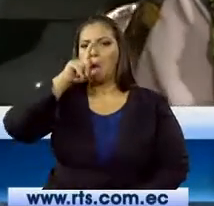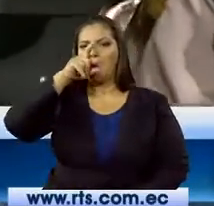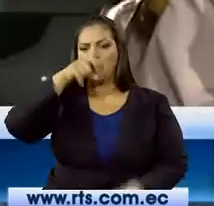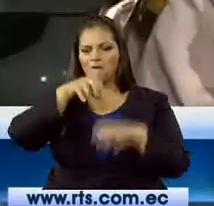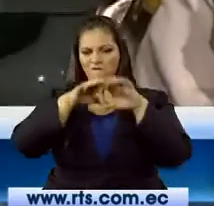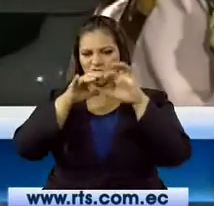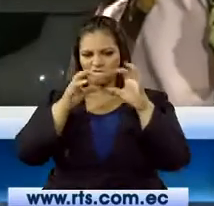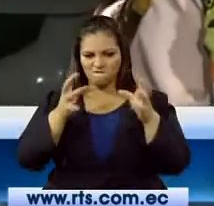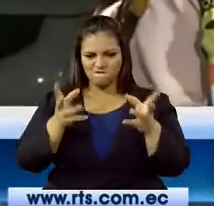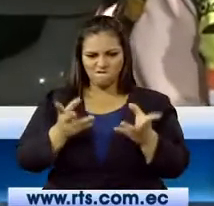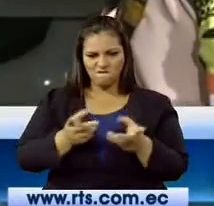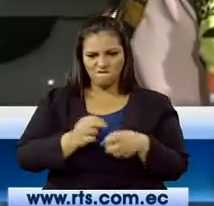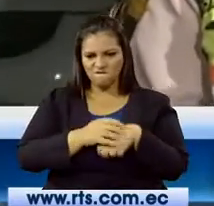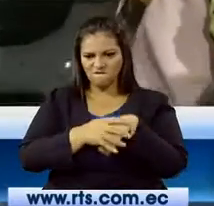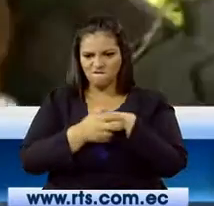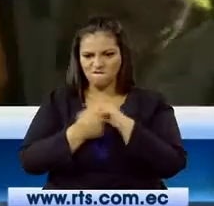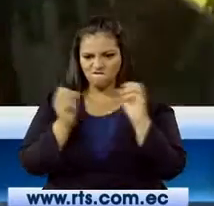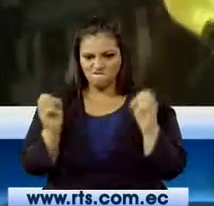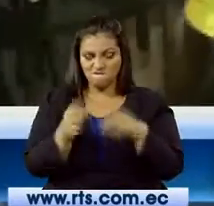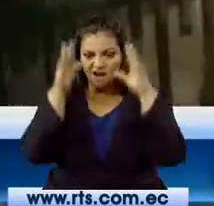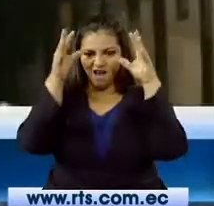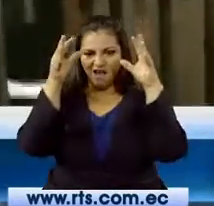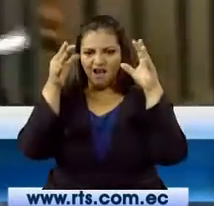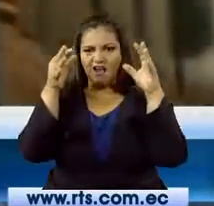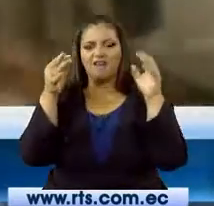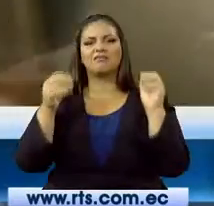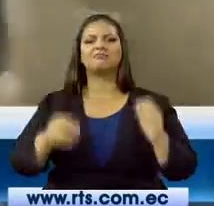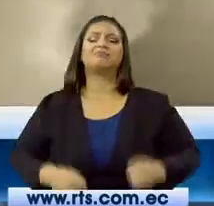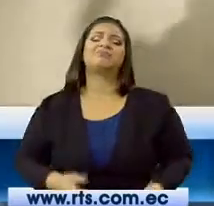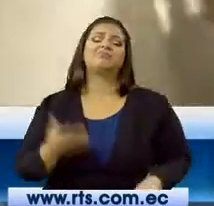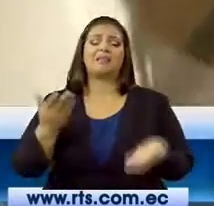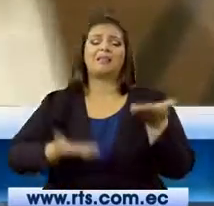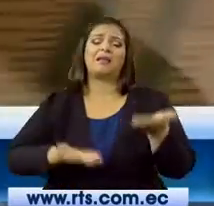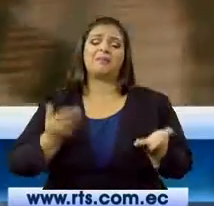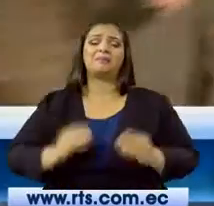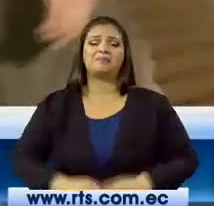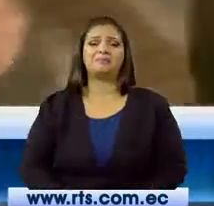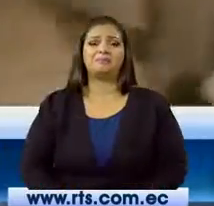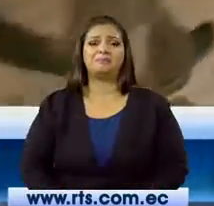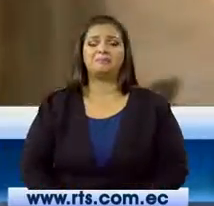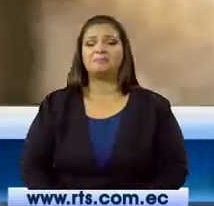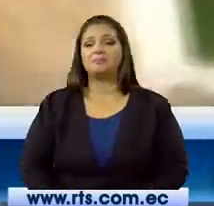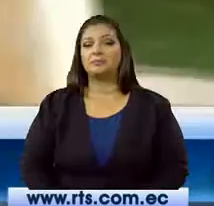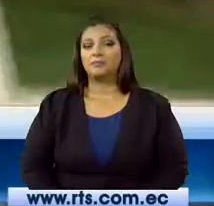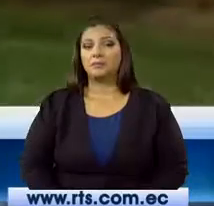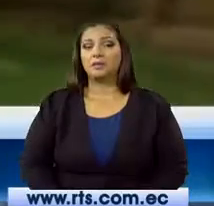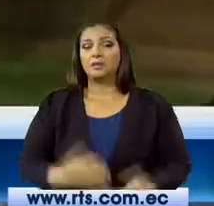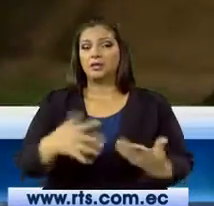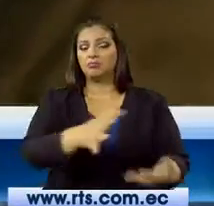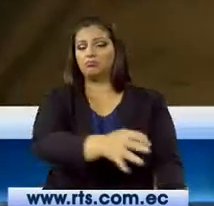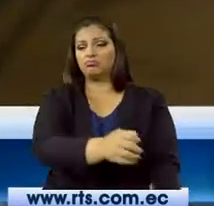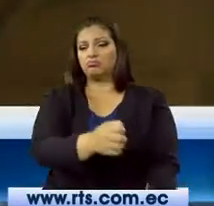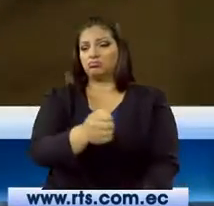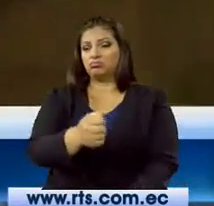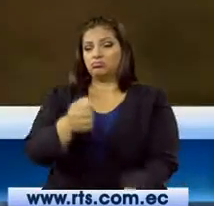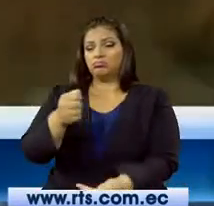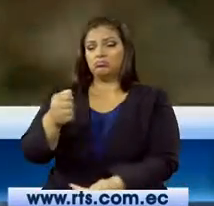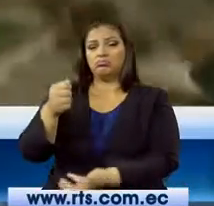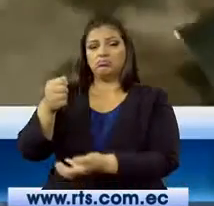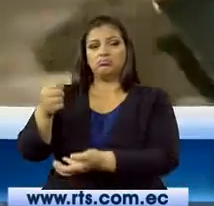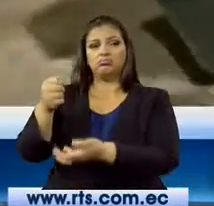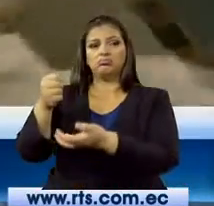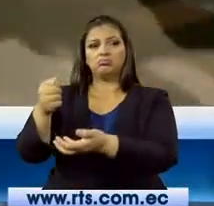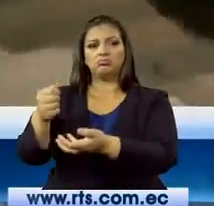de situaciones, brujería tal vez. Al final, los agentes policiales retiraron el bulto del lugar y